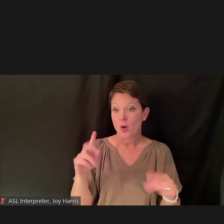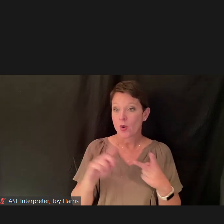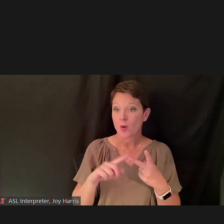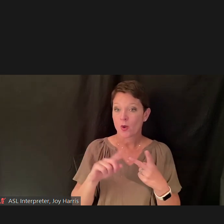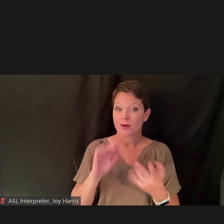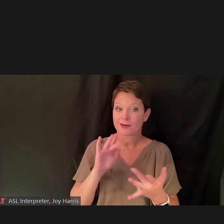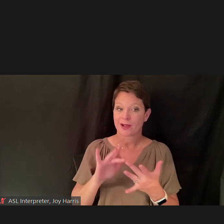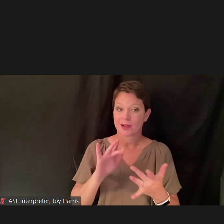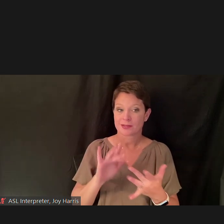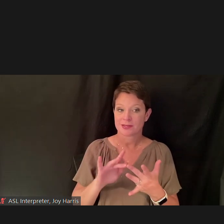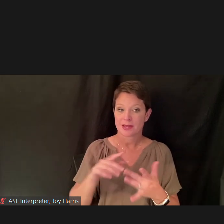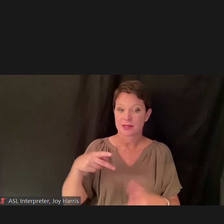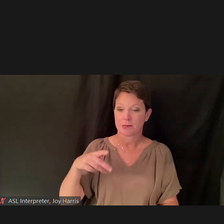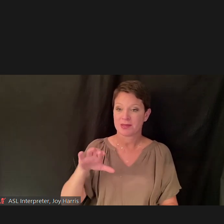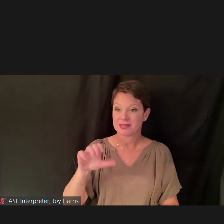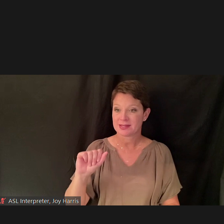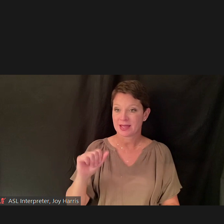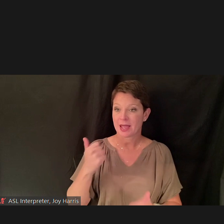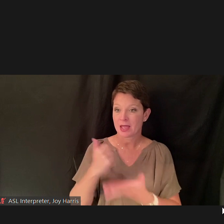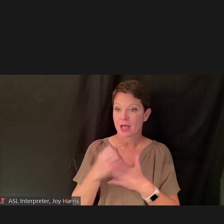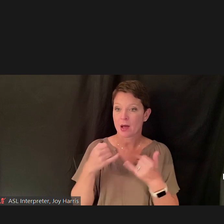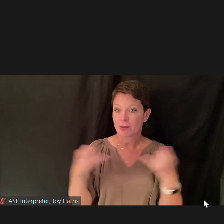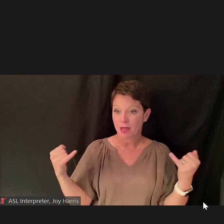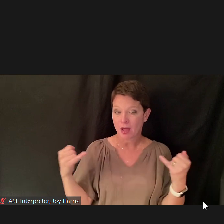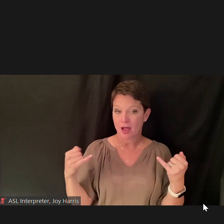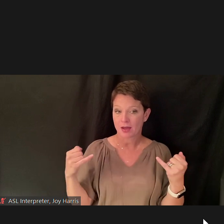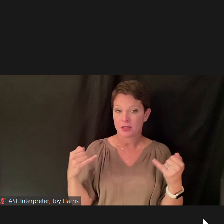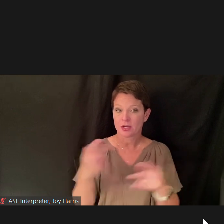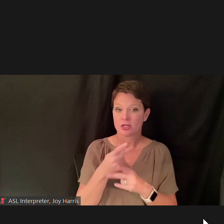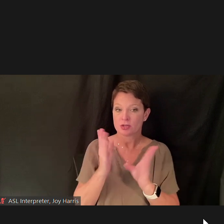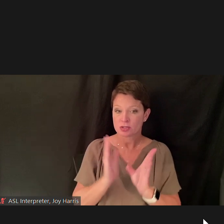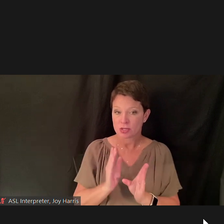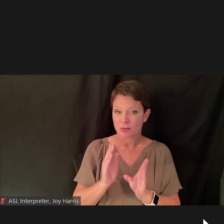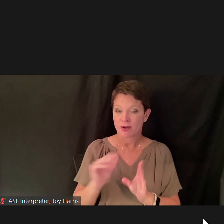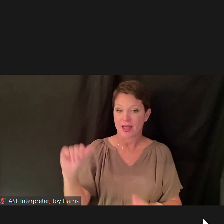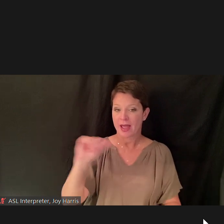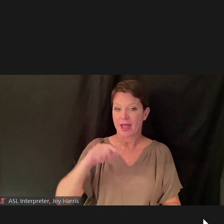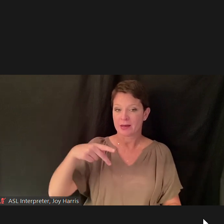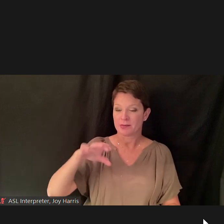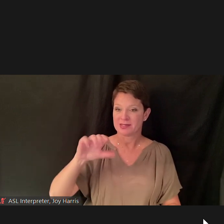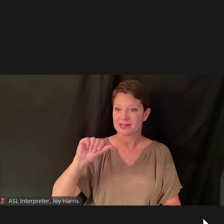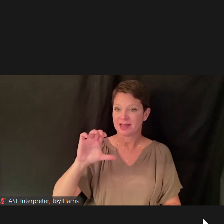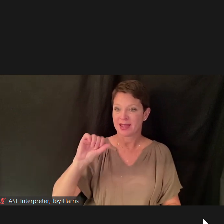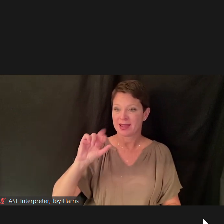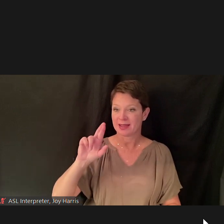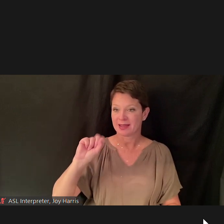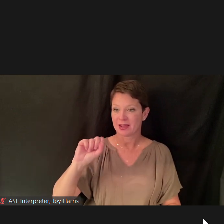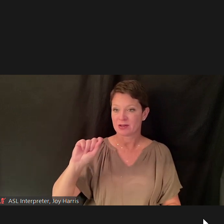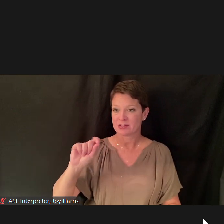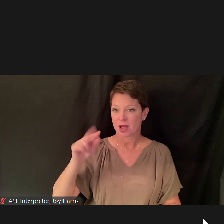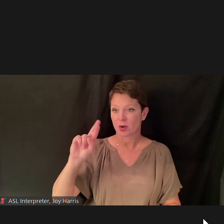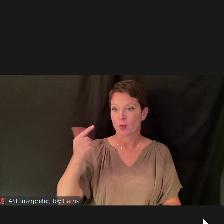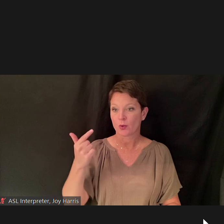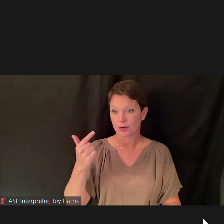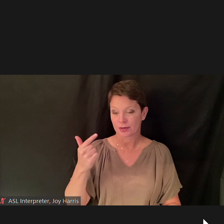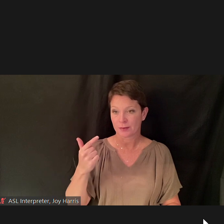contactar o puede contactar PCA Helpline